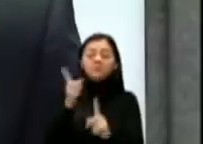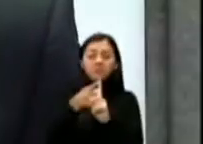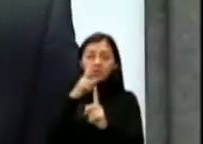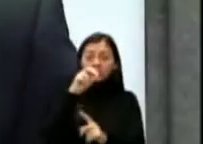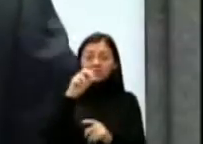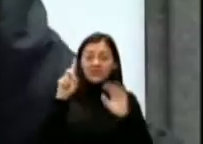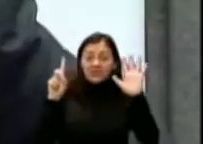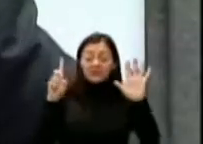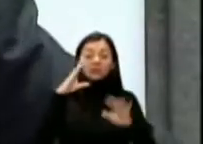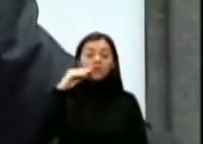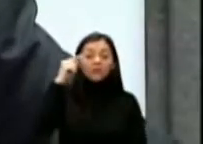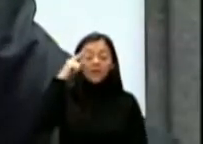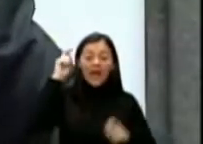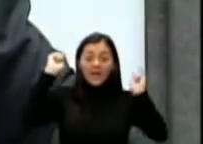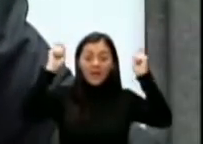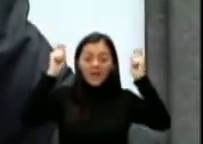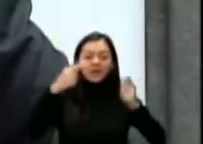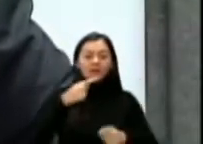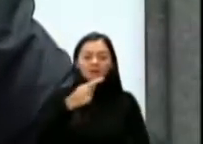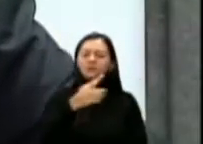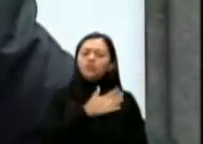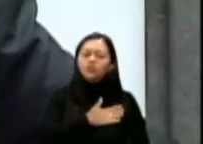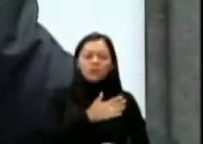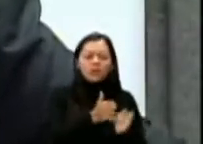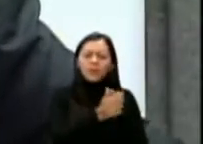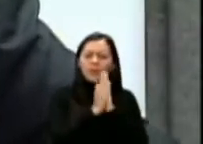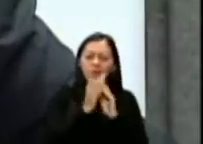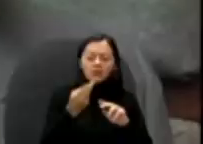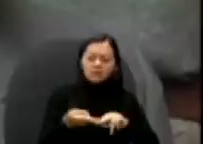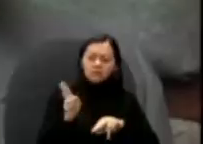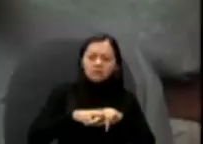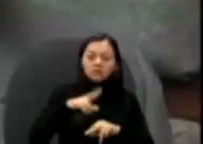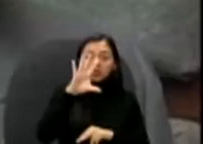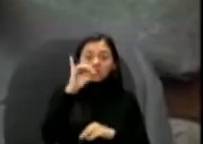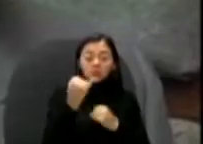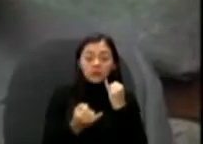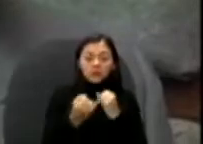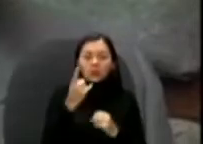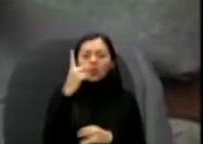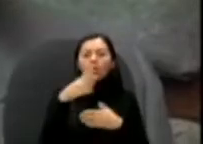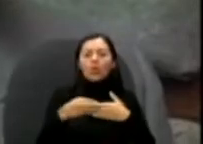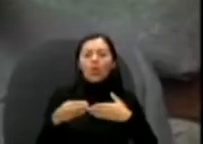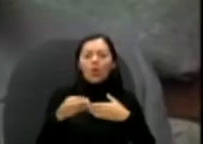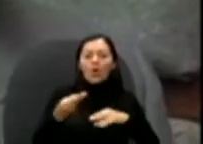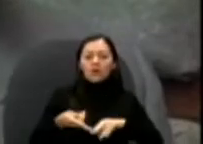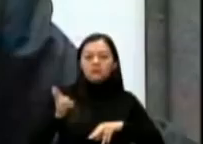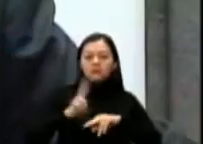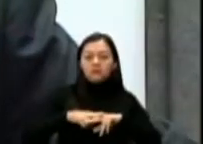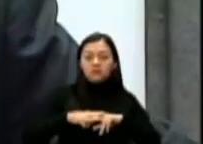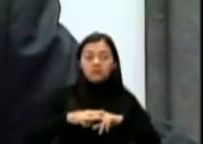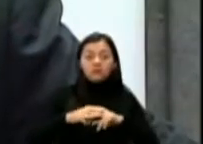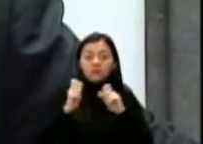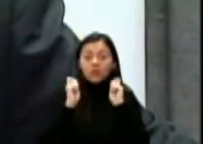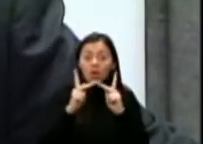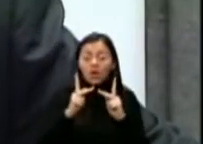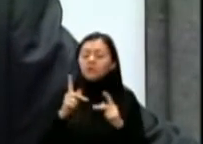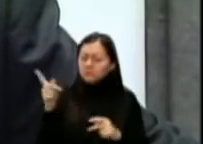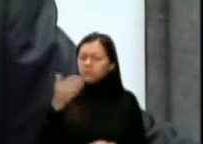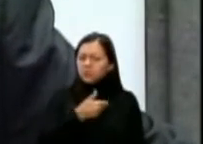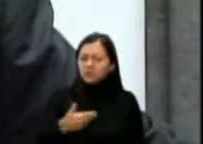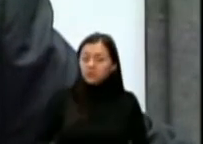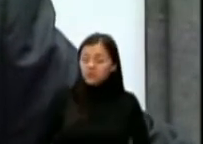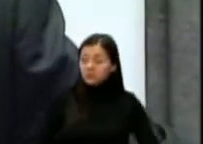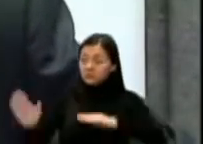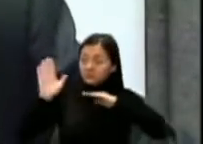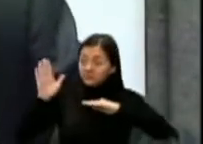valor para la amazonía solamente patricio solamente por la ley 010 ahora los ghats reciben más de